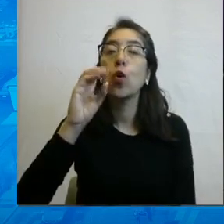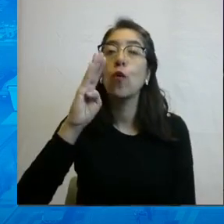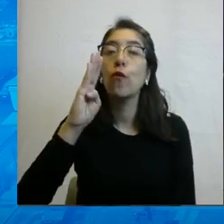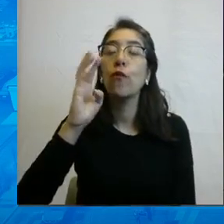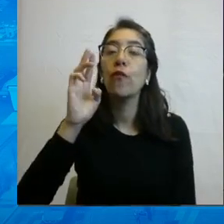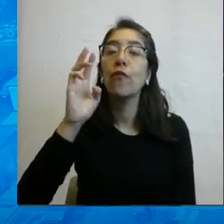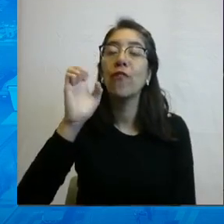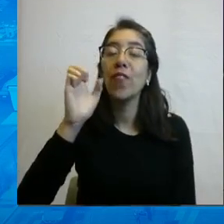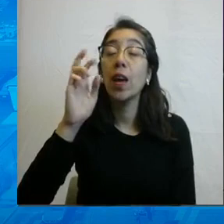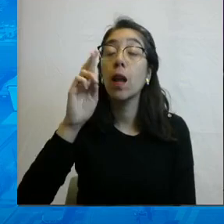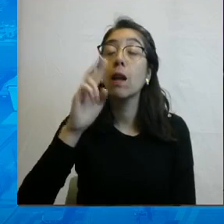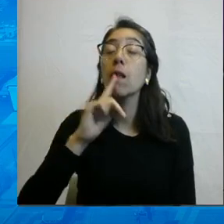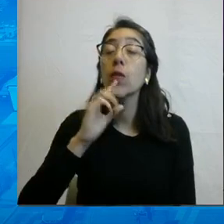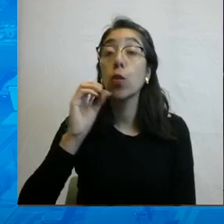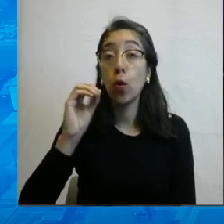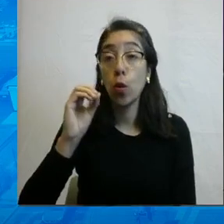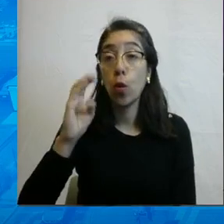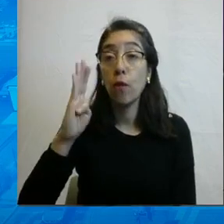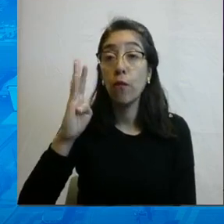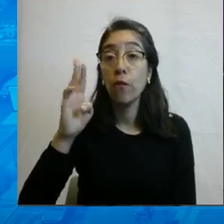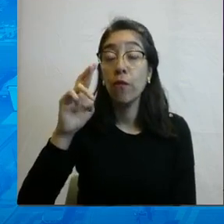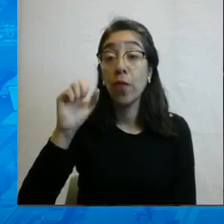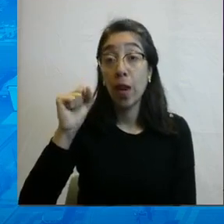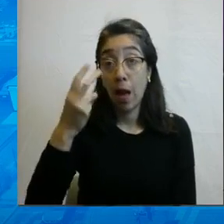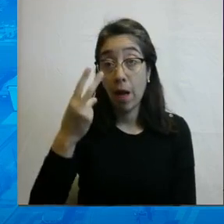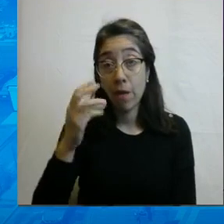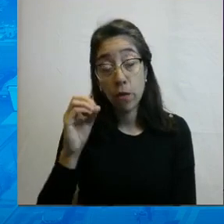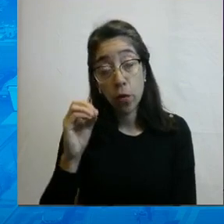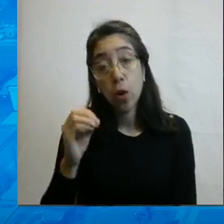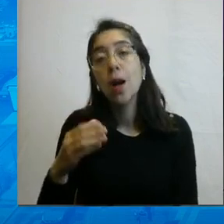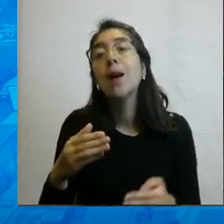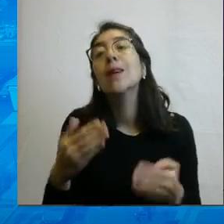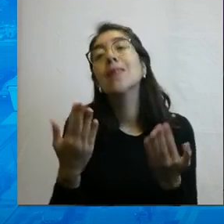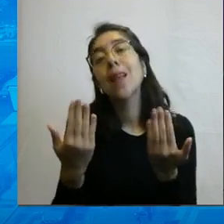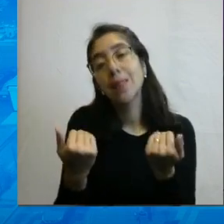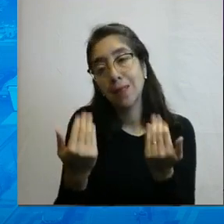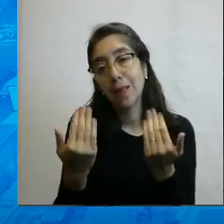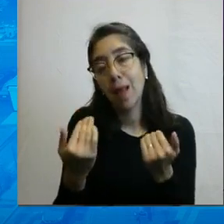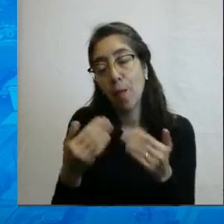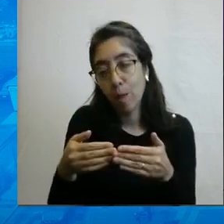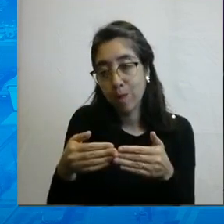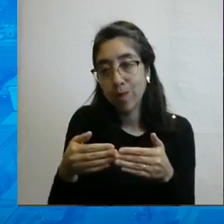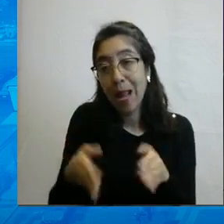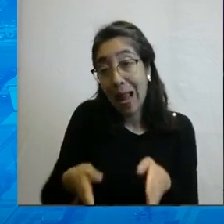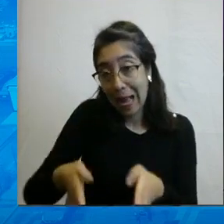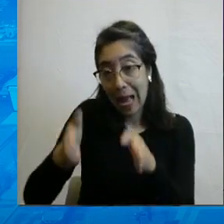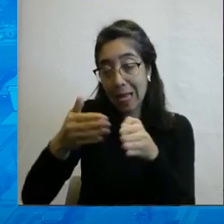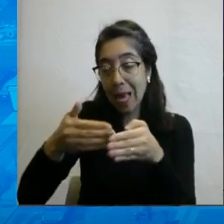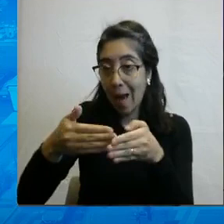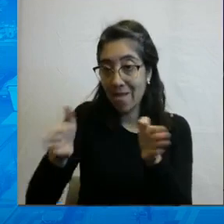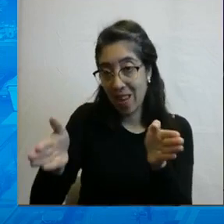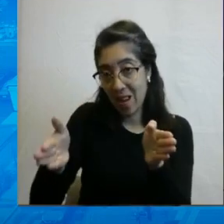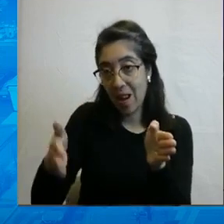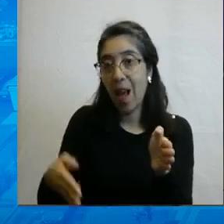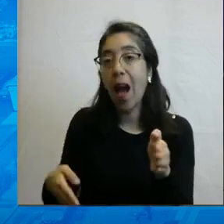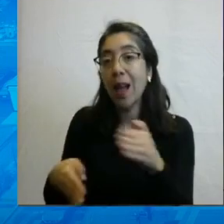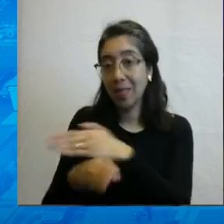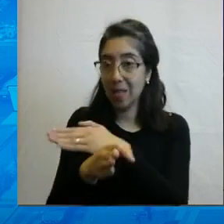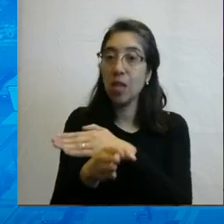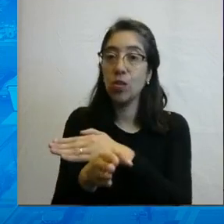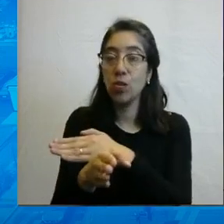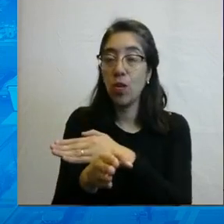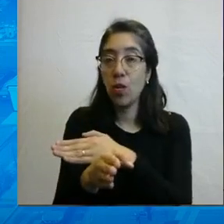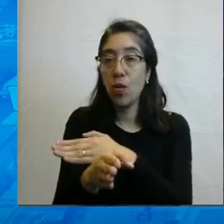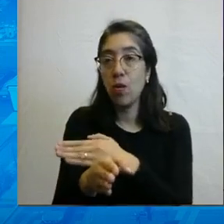también para poder avanzar en acuerdo con la administración y que el día de hoy lo van a presentar, pero sí realmente necesitamos ver qué es lo que está